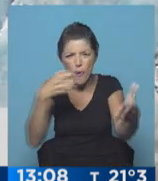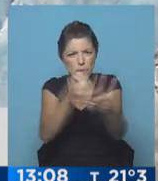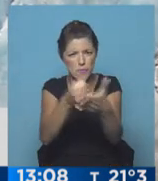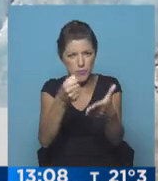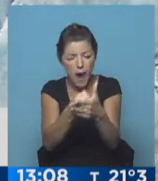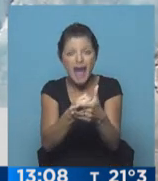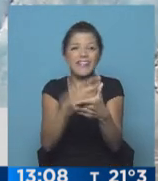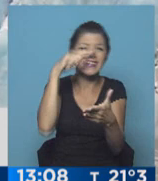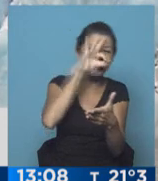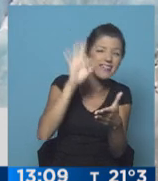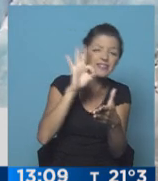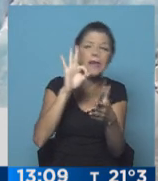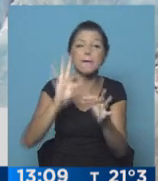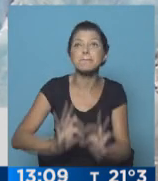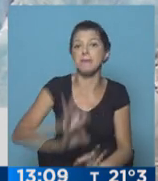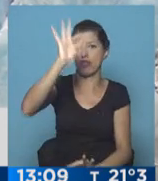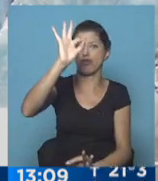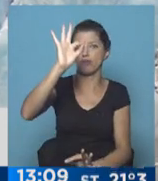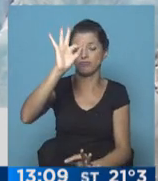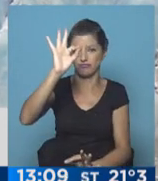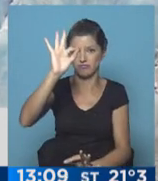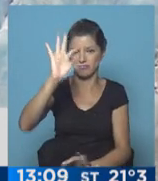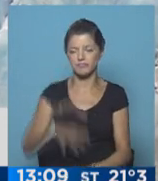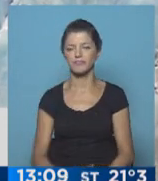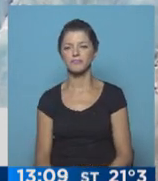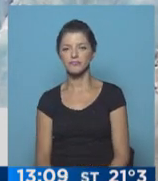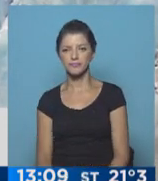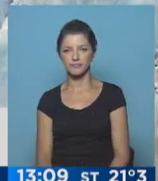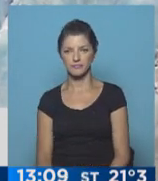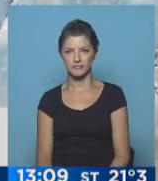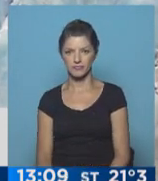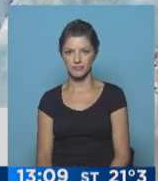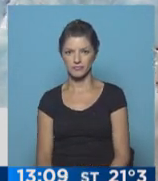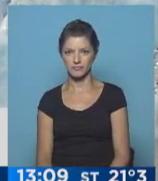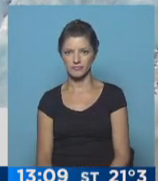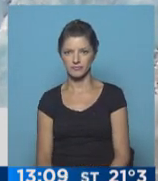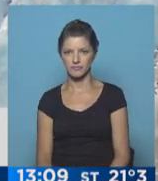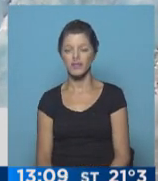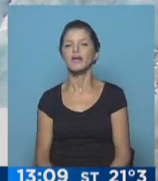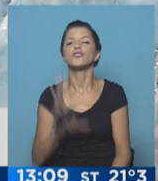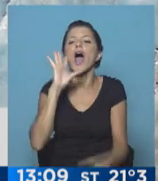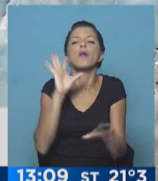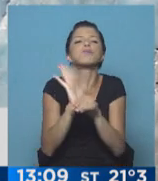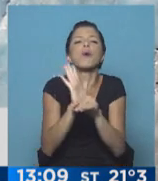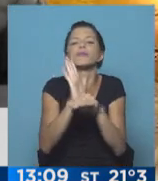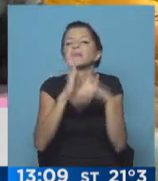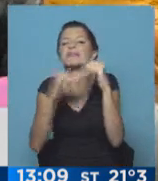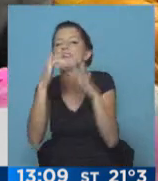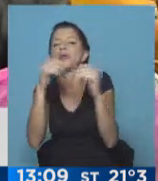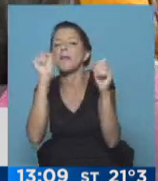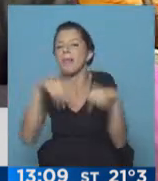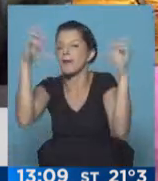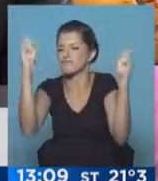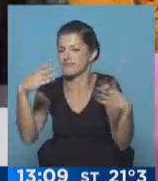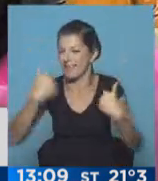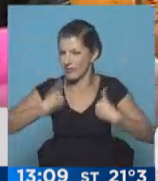unos 70 metros de alto, conformada por construcciones misteriosamente góticas.